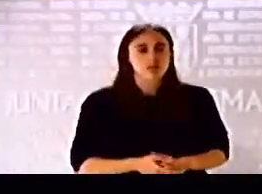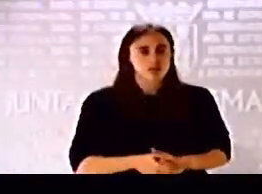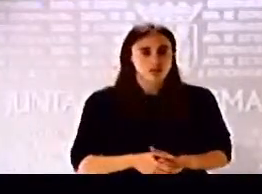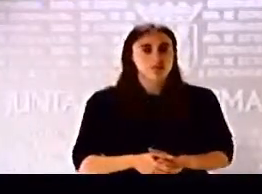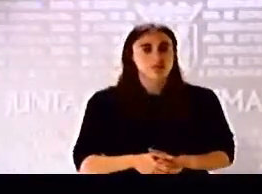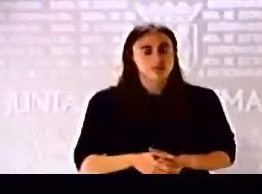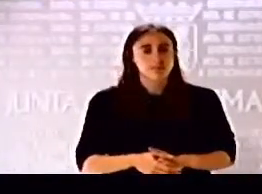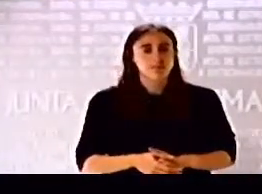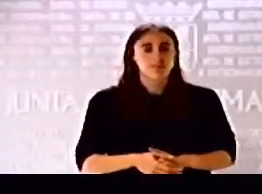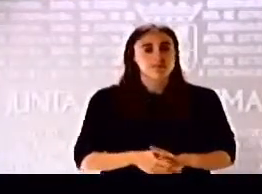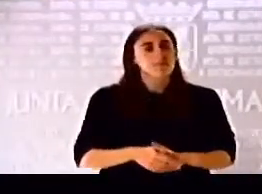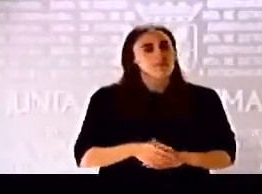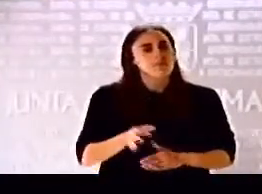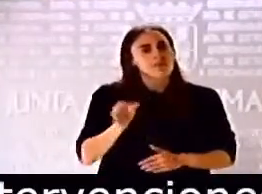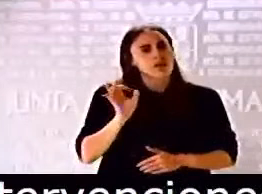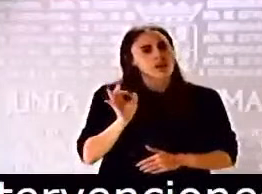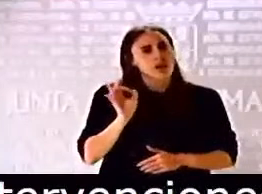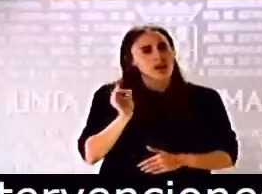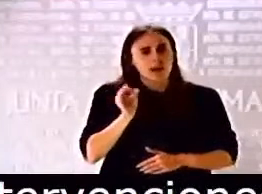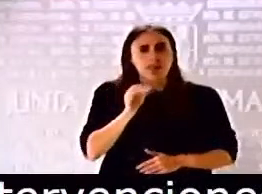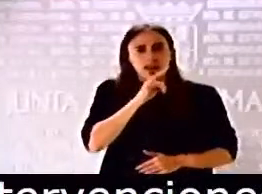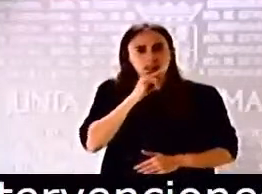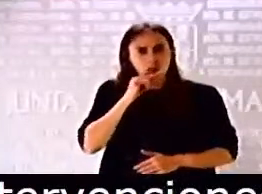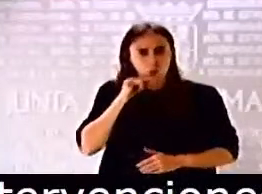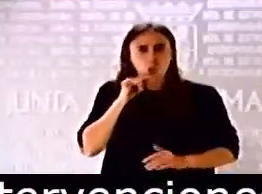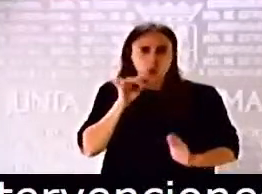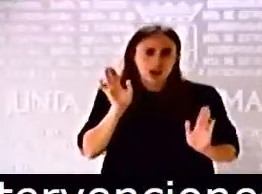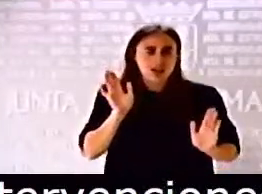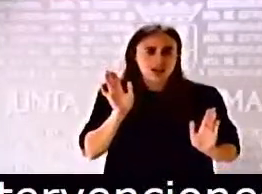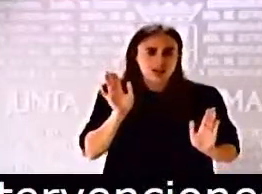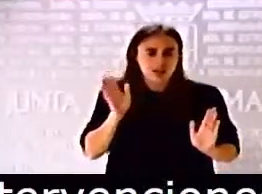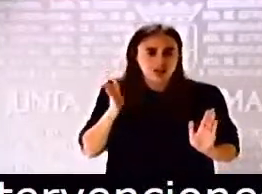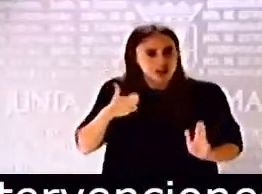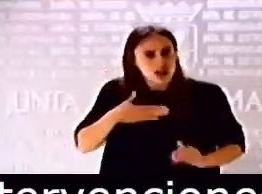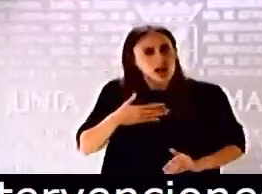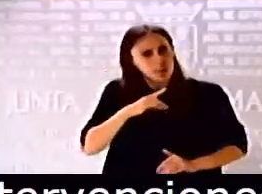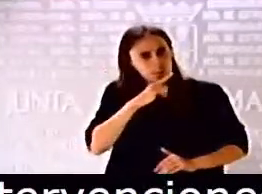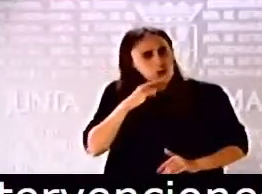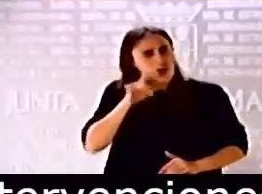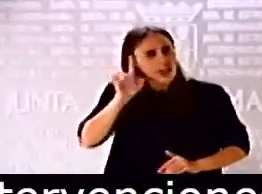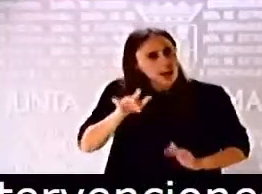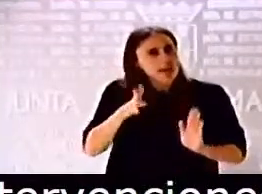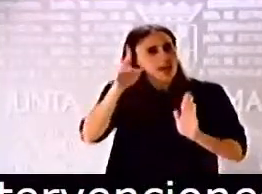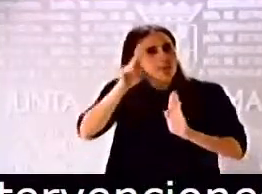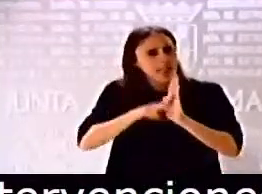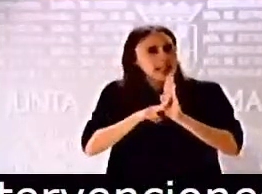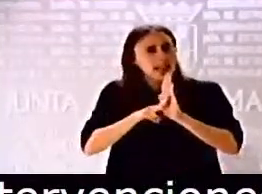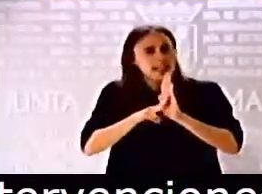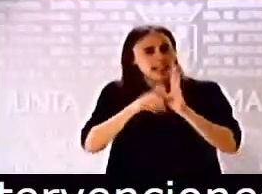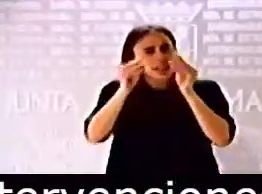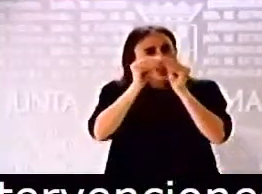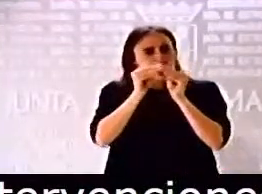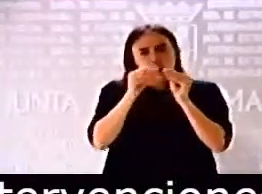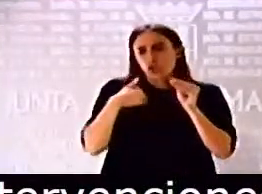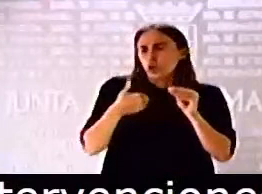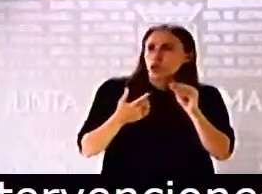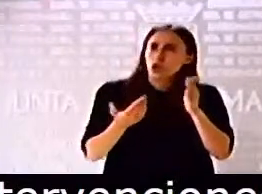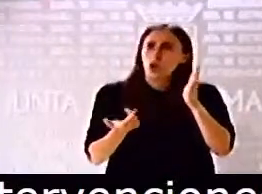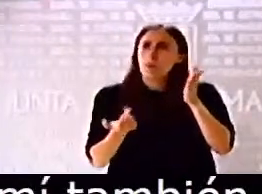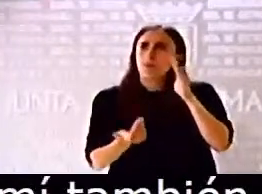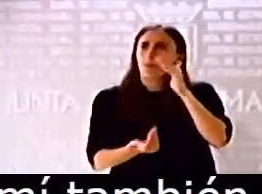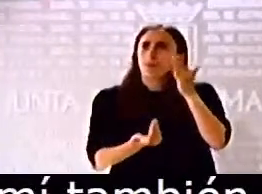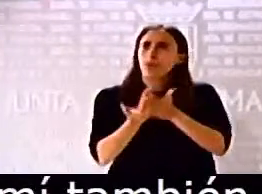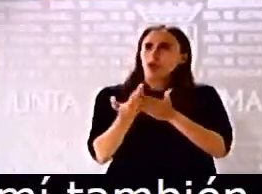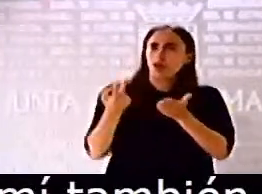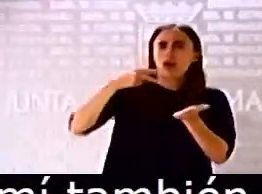Claro que duelen, claro que duelen. Y a mí también me duelen cuando tomo las medidas. Yo no me levanto por las mañanas a ver qué